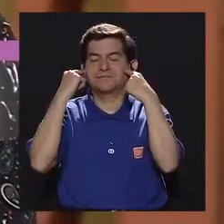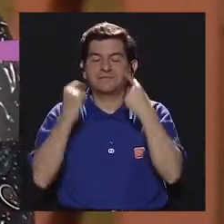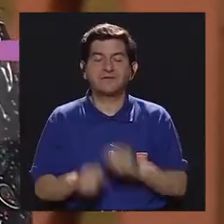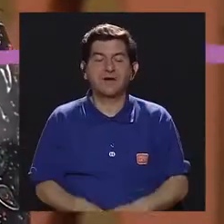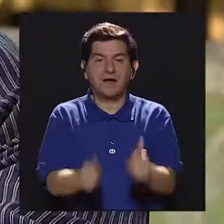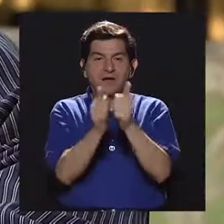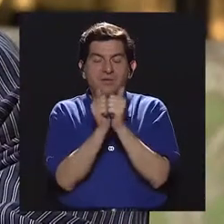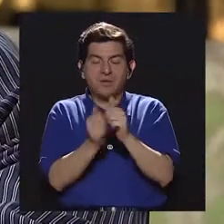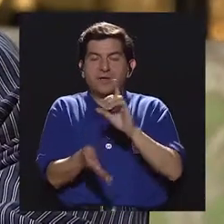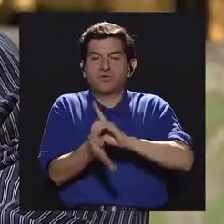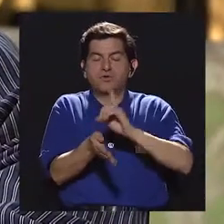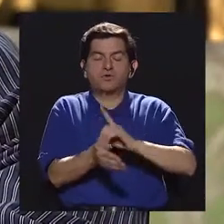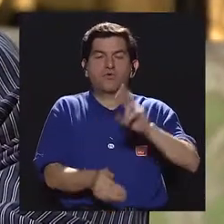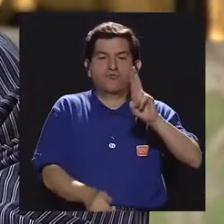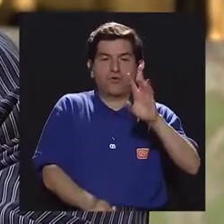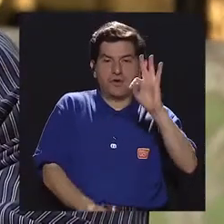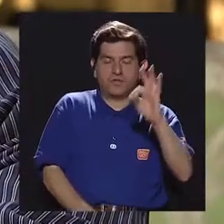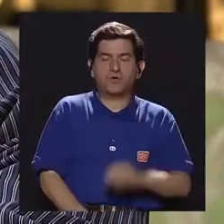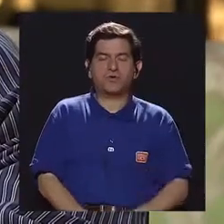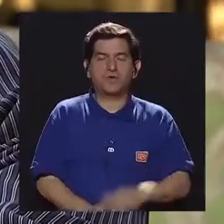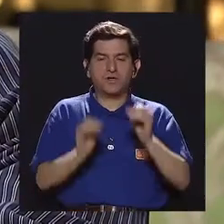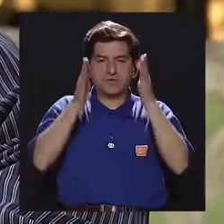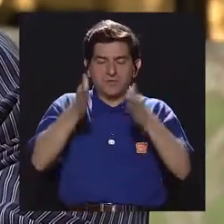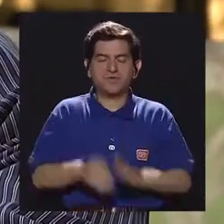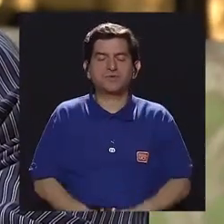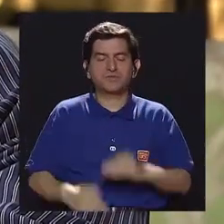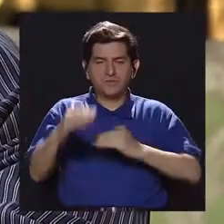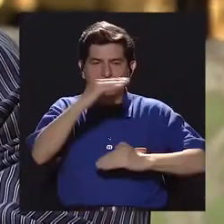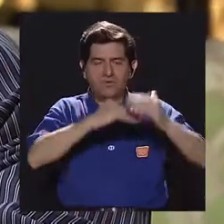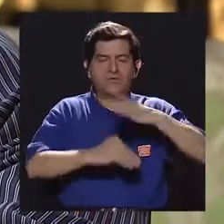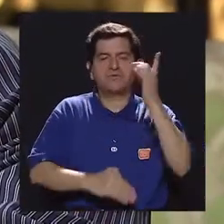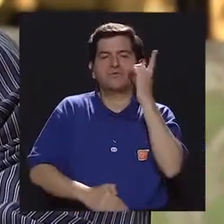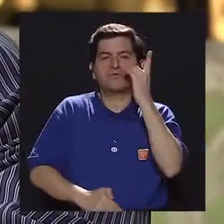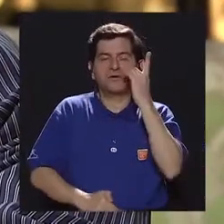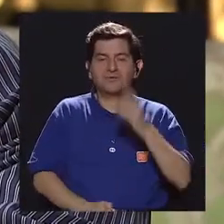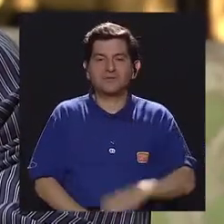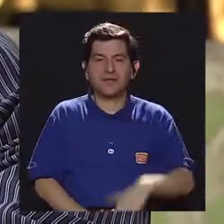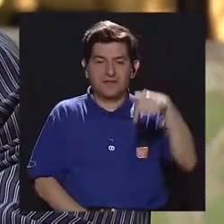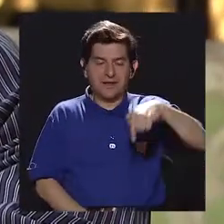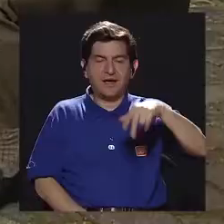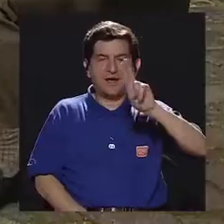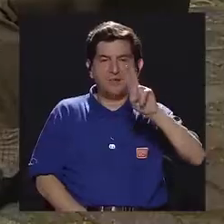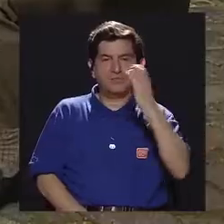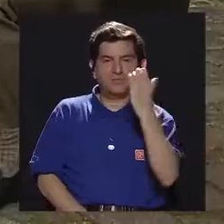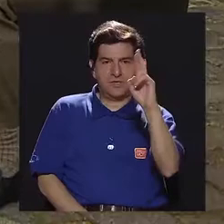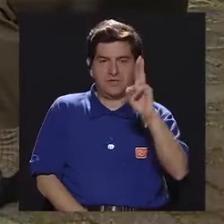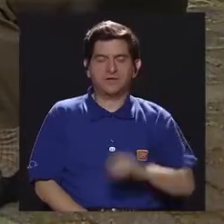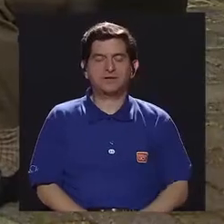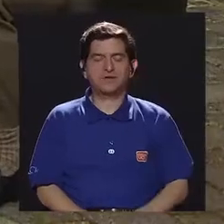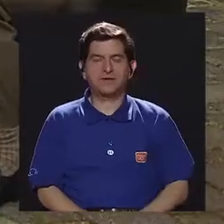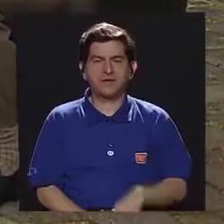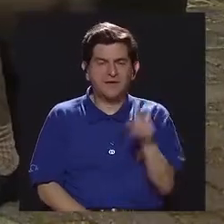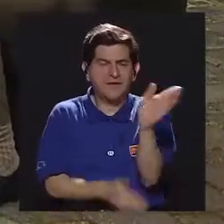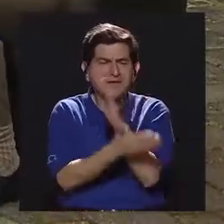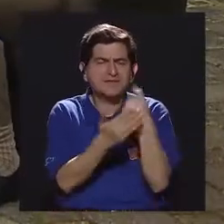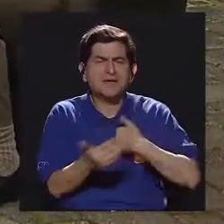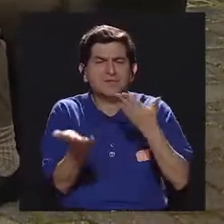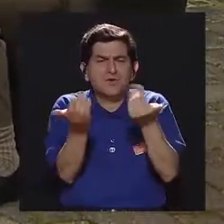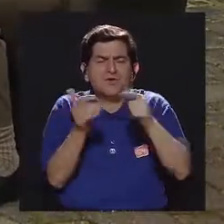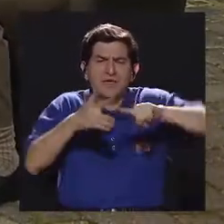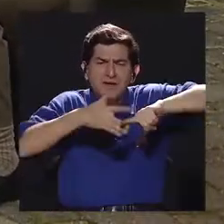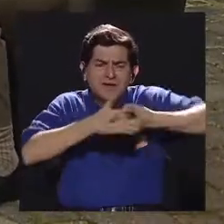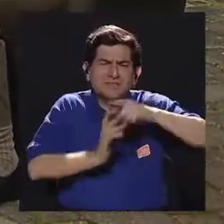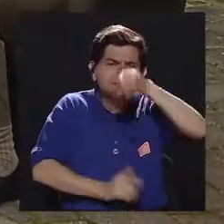el doctor Ronald Torres, profesor de la Facultad de Odontología de la Universidad de Costa Rica. Doctor, en este bloque yo